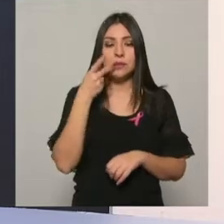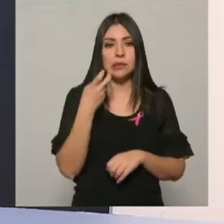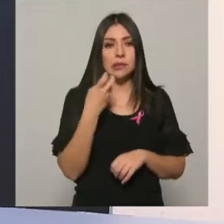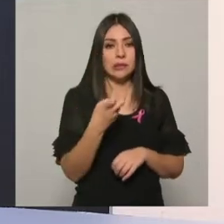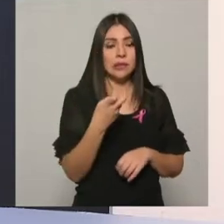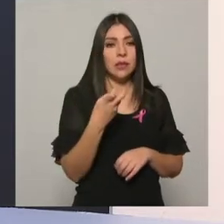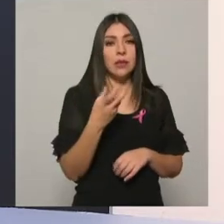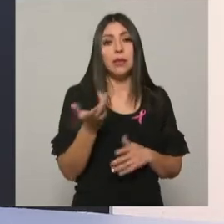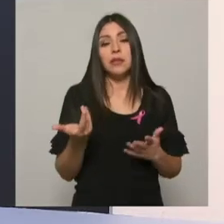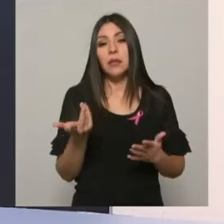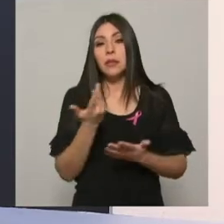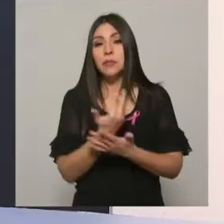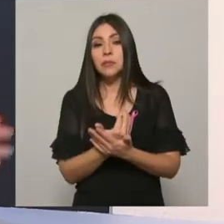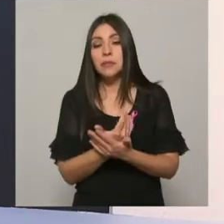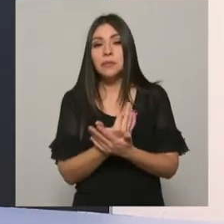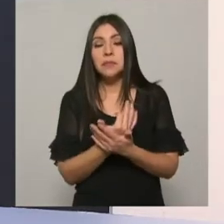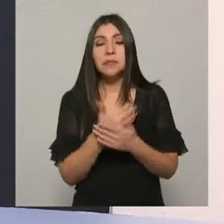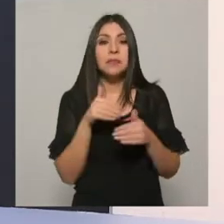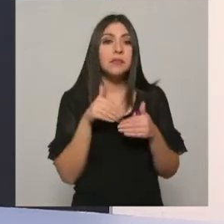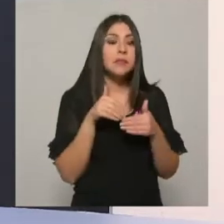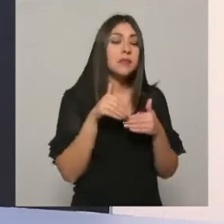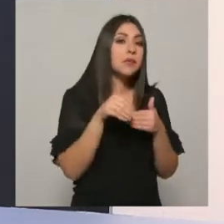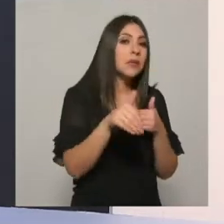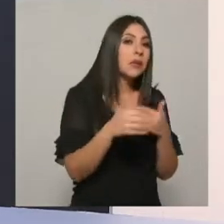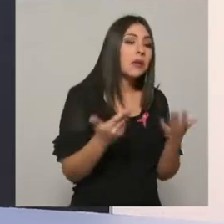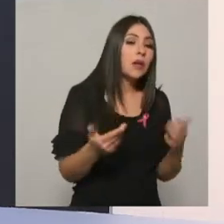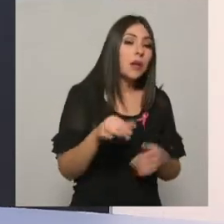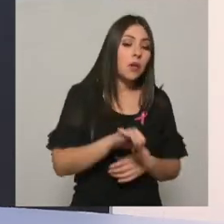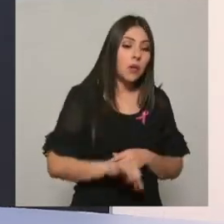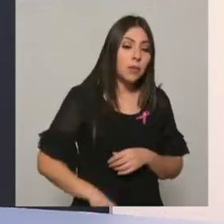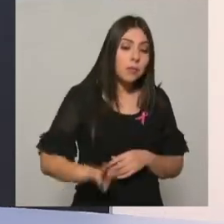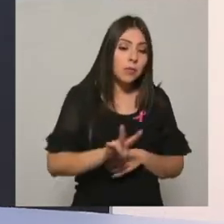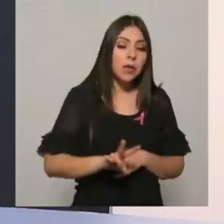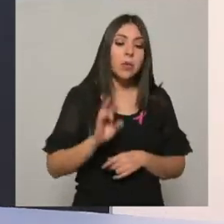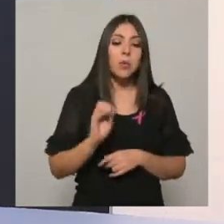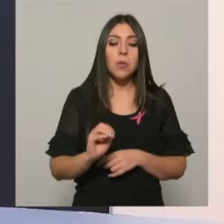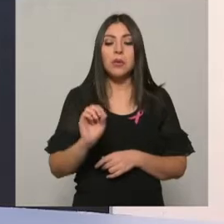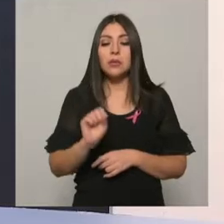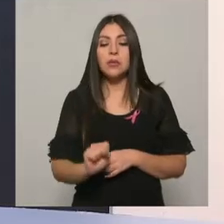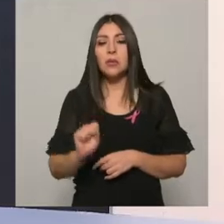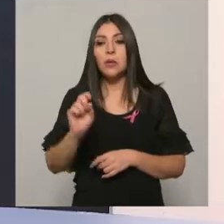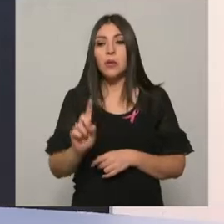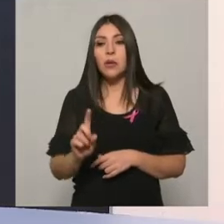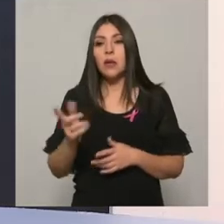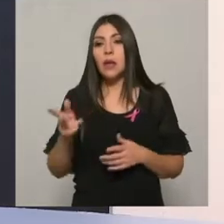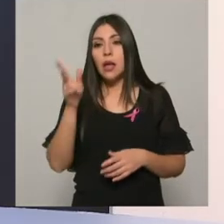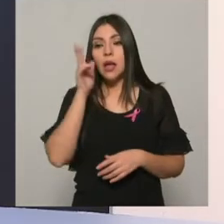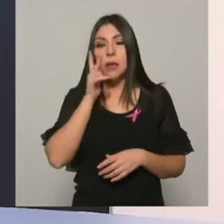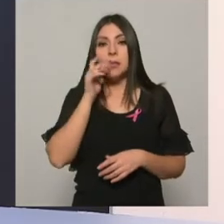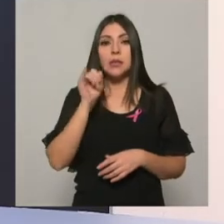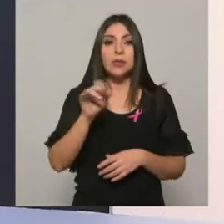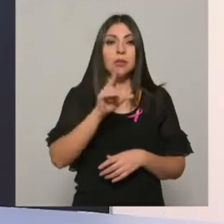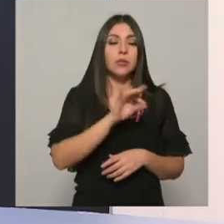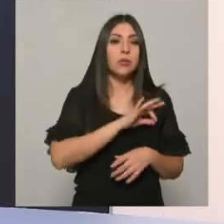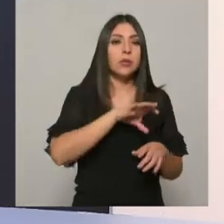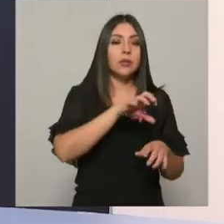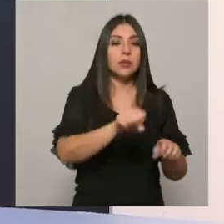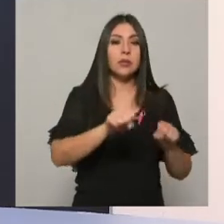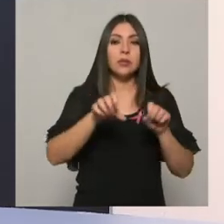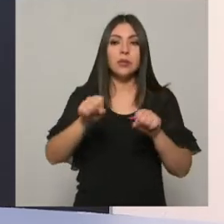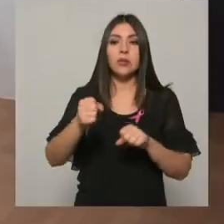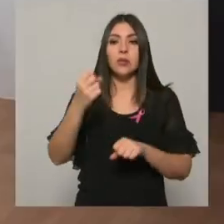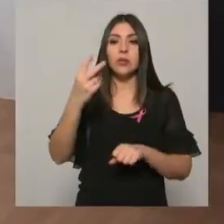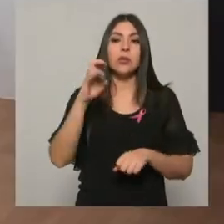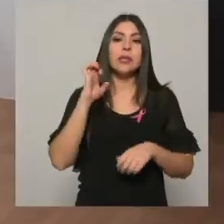si se logra o no, ya sea este mismo viernes o en el transcurso del fin de semana, se logra la captura de estos 2